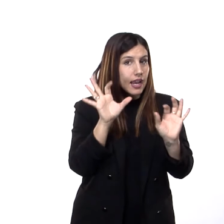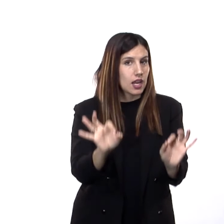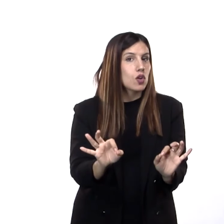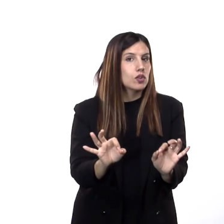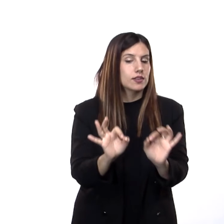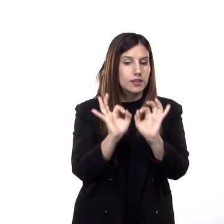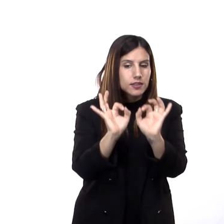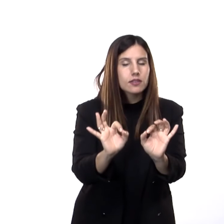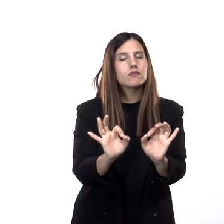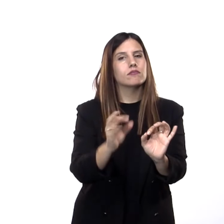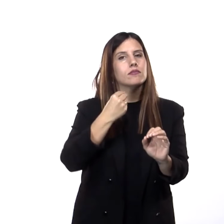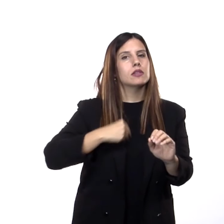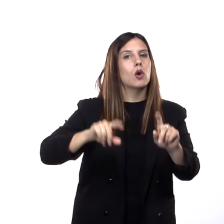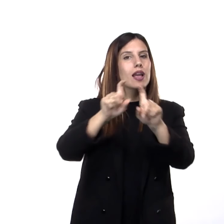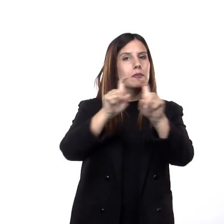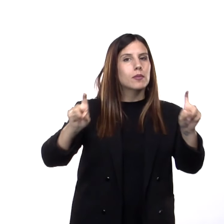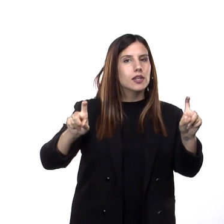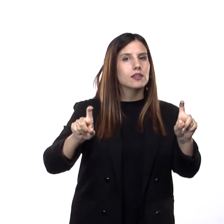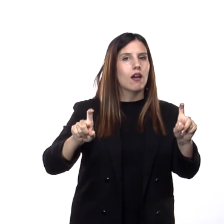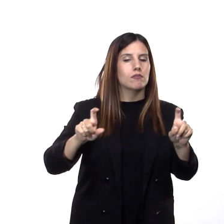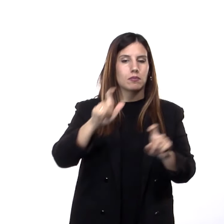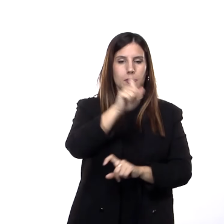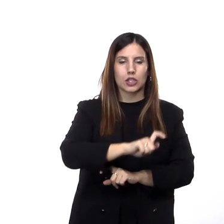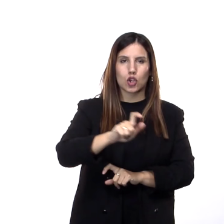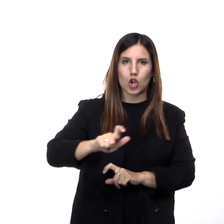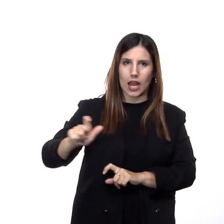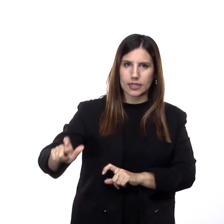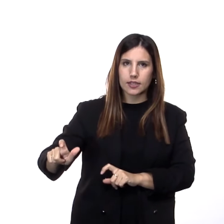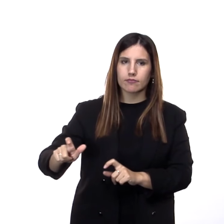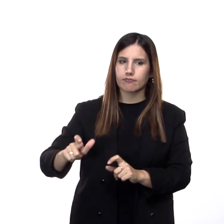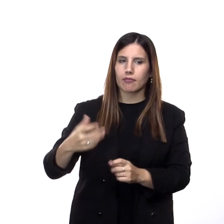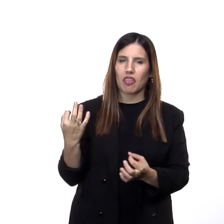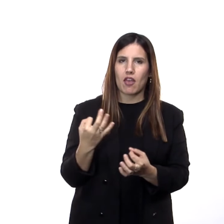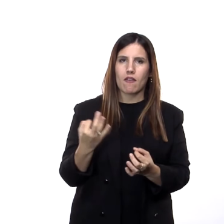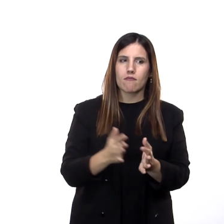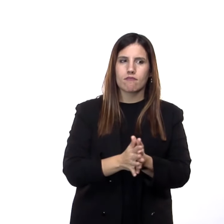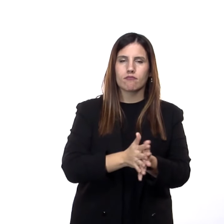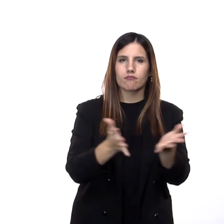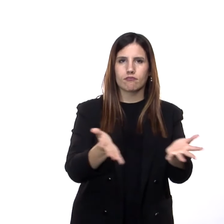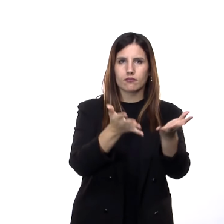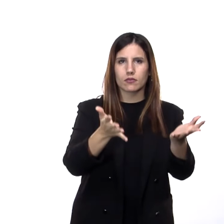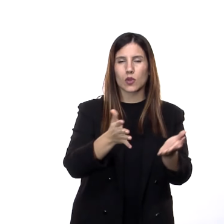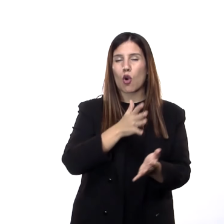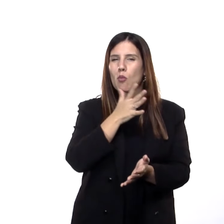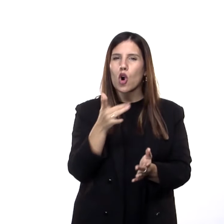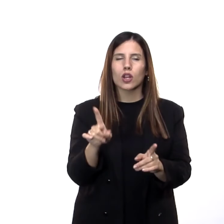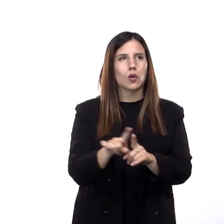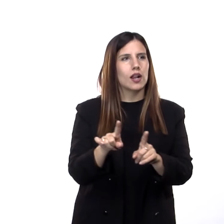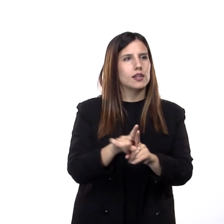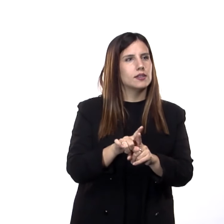la empresa debe invertir más en sus personas porque el nivel tecnológico a lo mejor queda